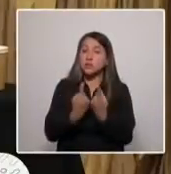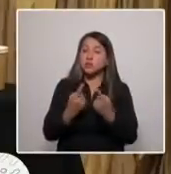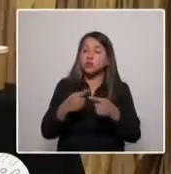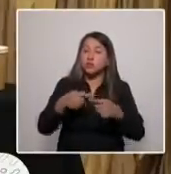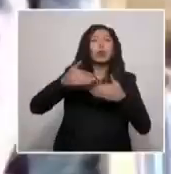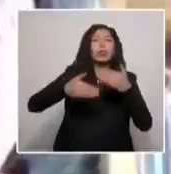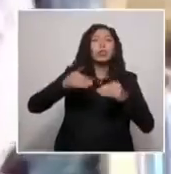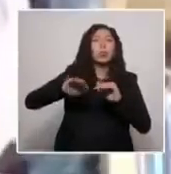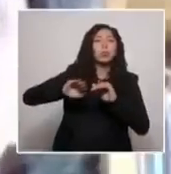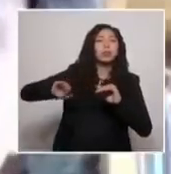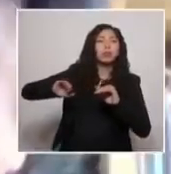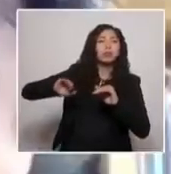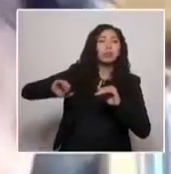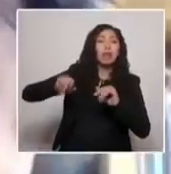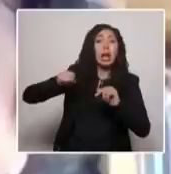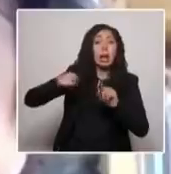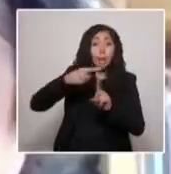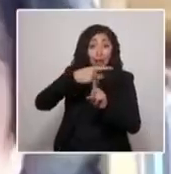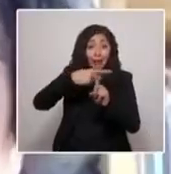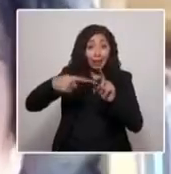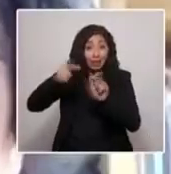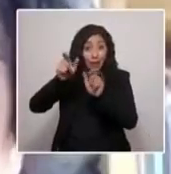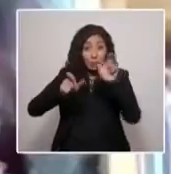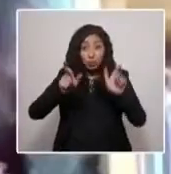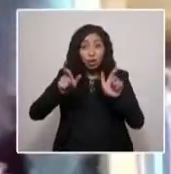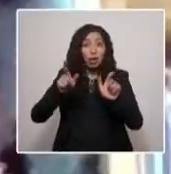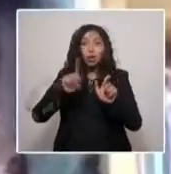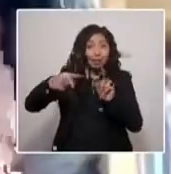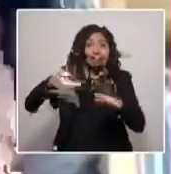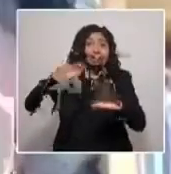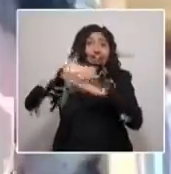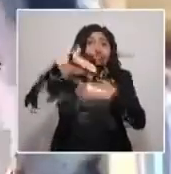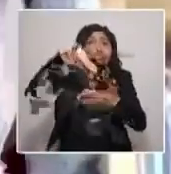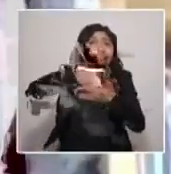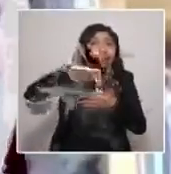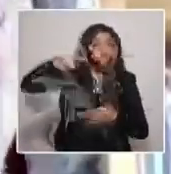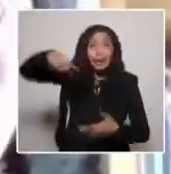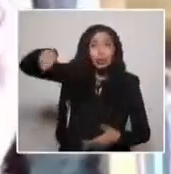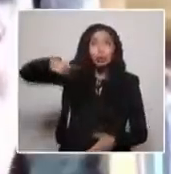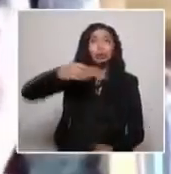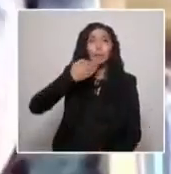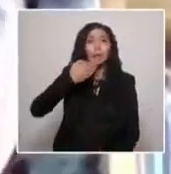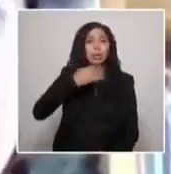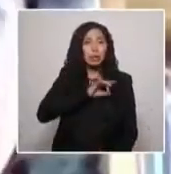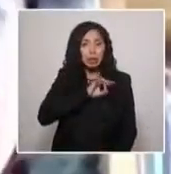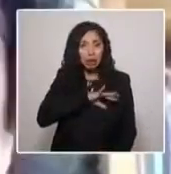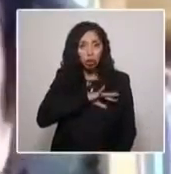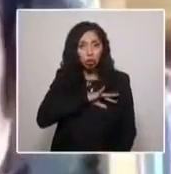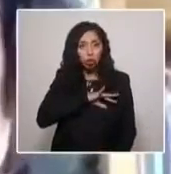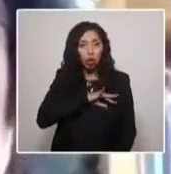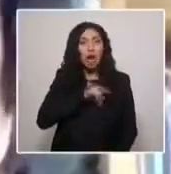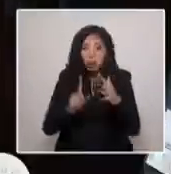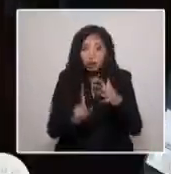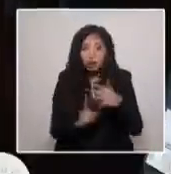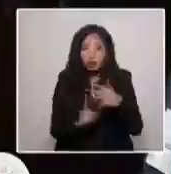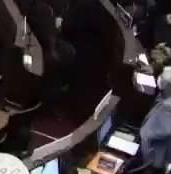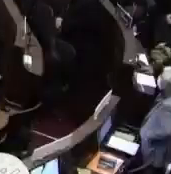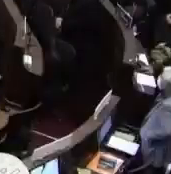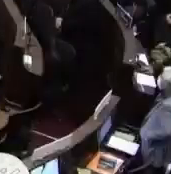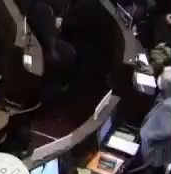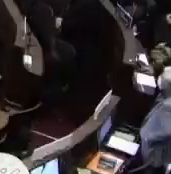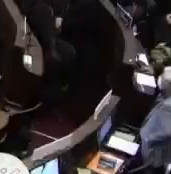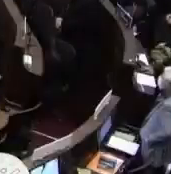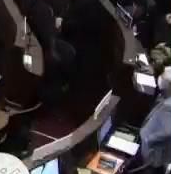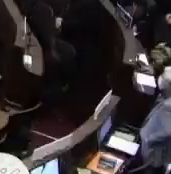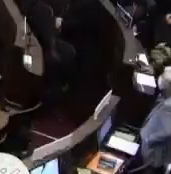a la Convención. Ya se vio esta semana como el Frente Amplio toma una decisión que no favorece a quienes son sus aliados tras la primaria, el